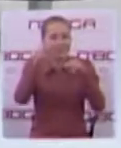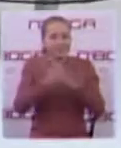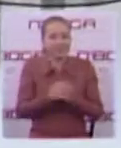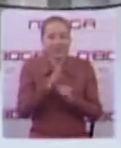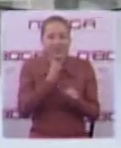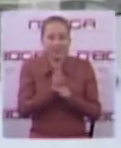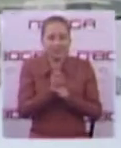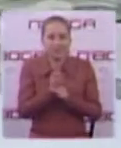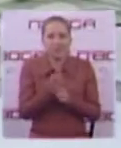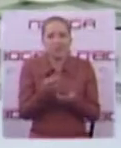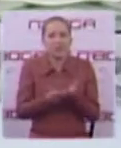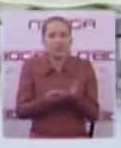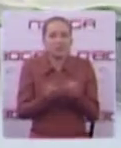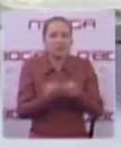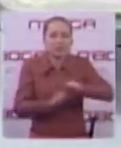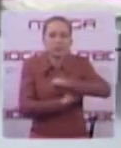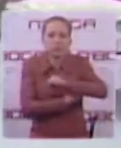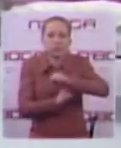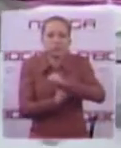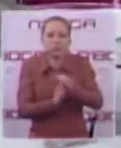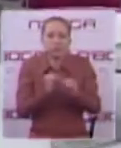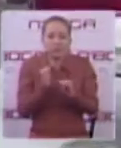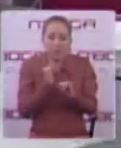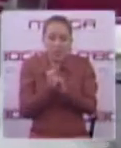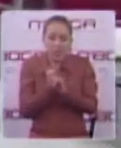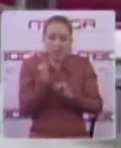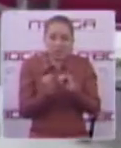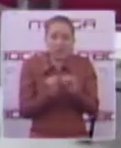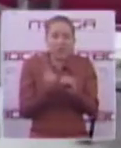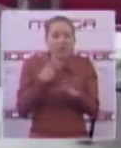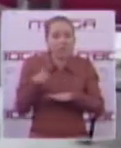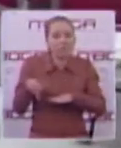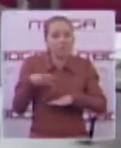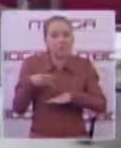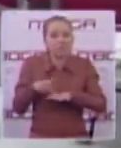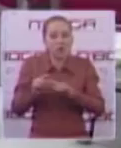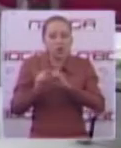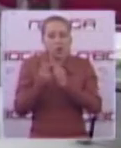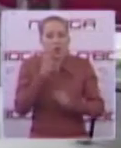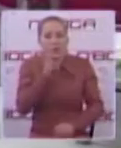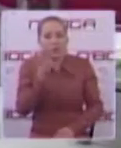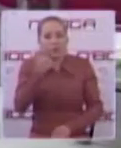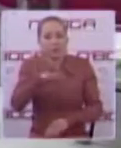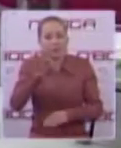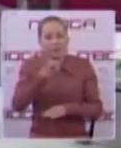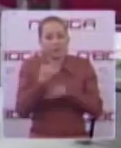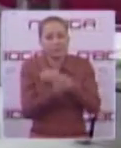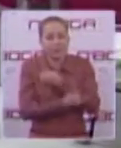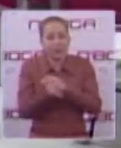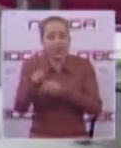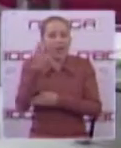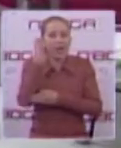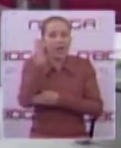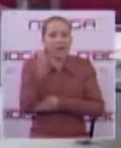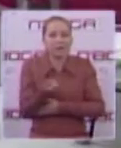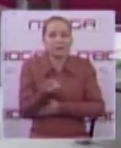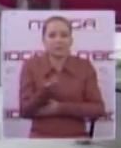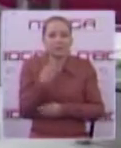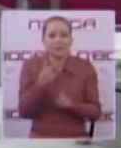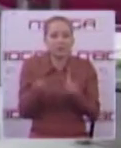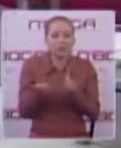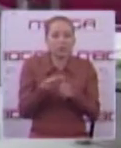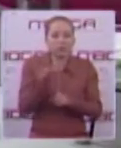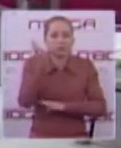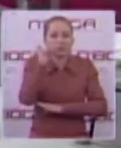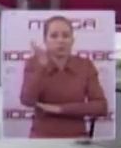que con el afán de obtener un fortalecimiento interinstitucional y profesional en el sector turístico del país, en Cuenca se llevará a cabo el primer